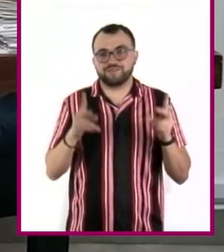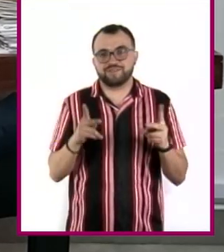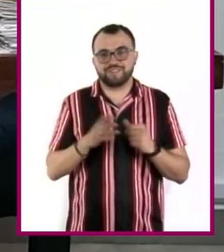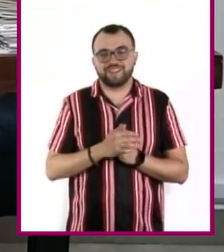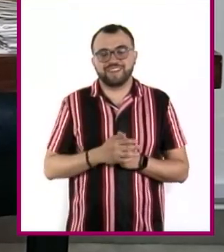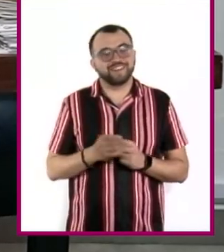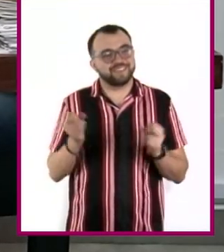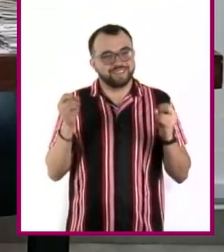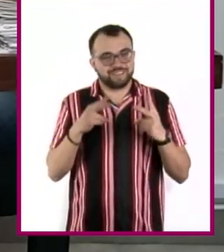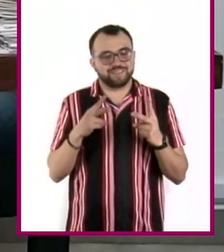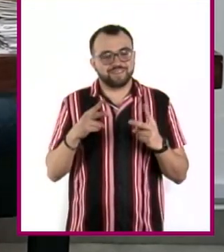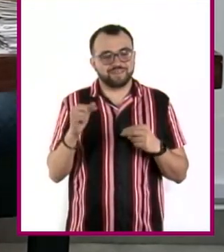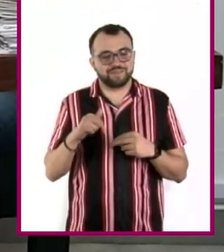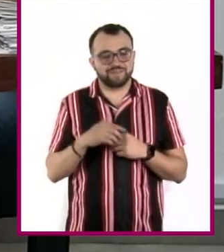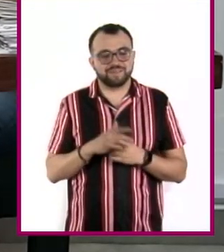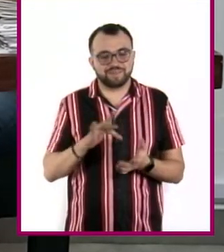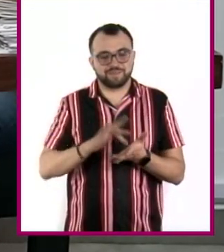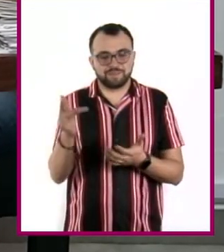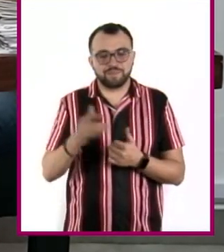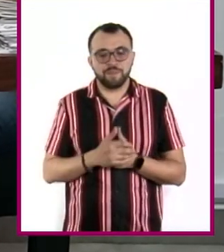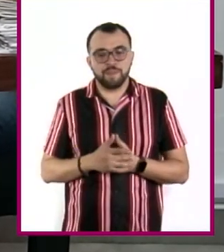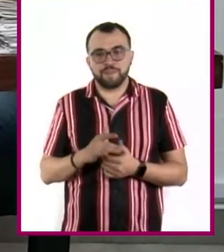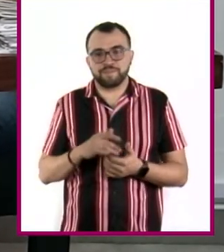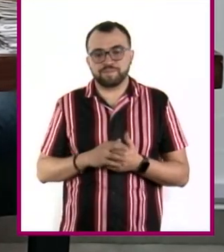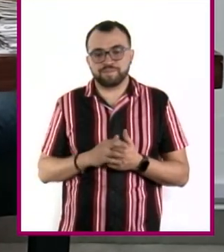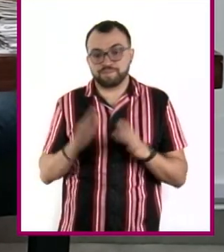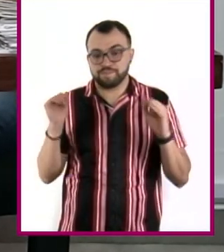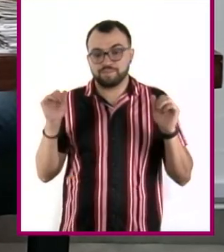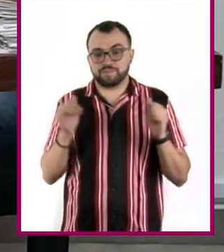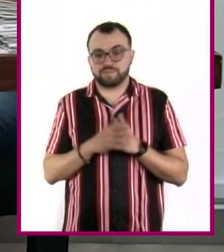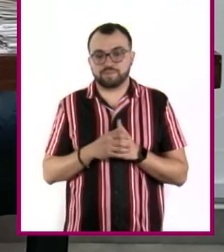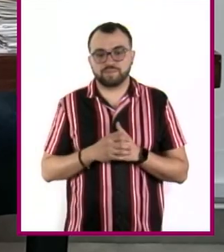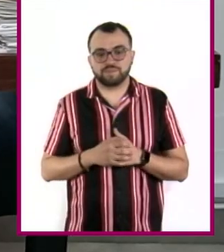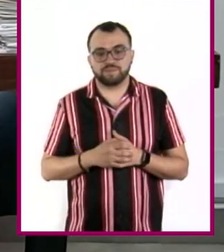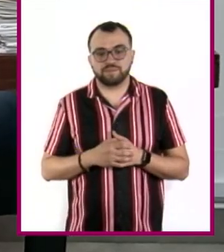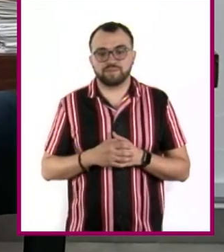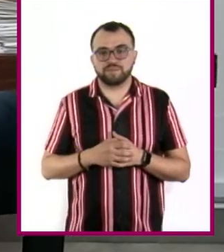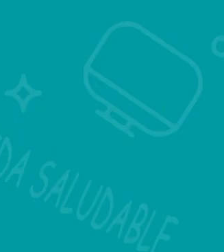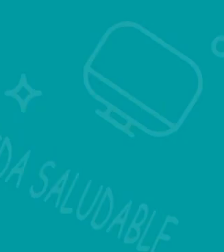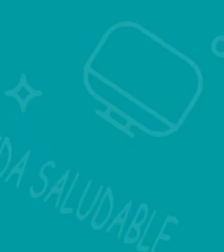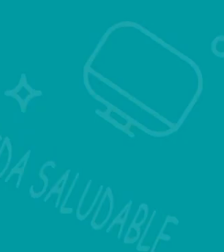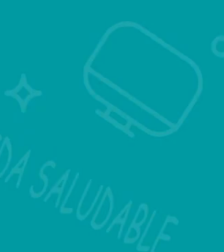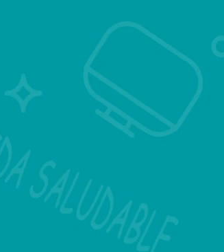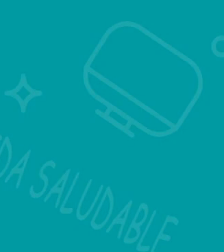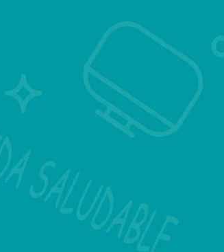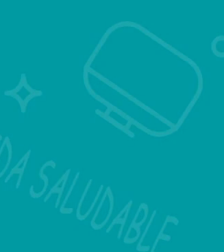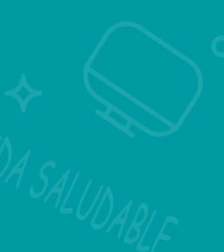seguimos viendo por acá. Adiós, Bye, Mireya. Bye, chicos. Bye.